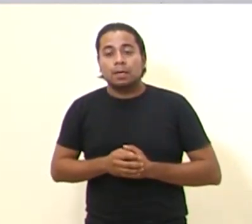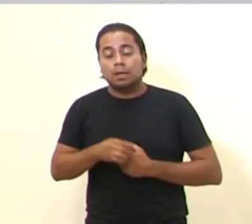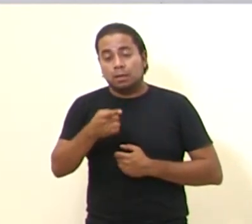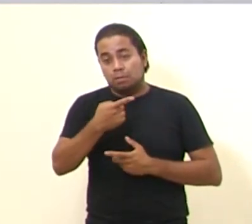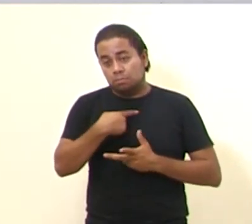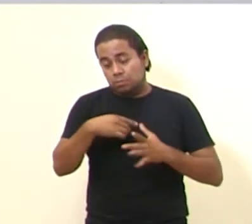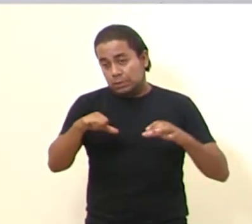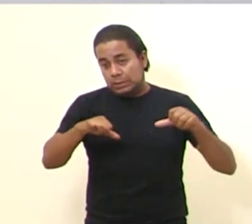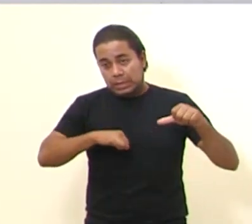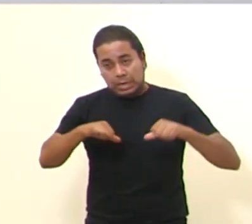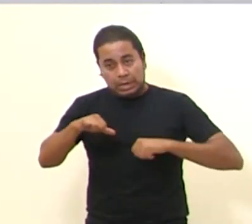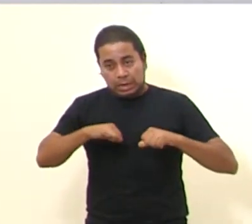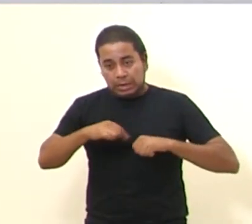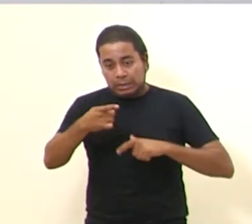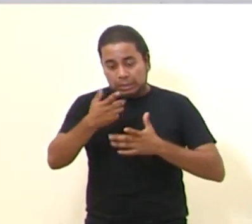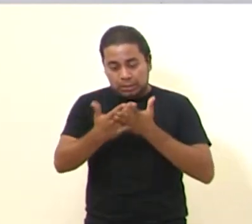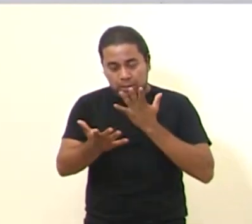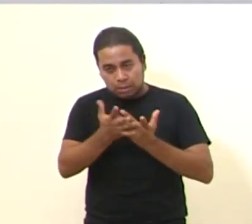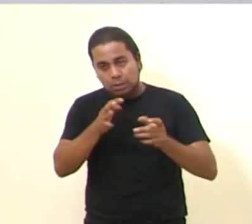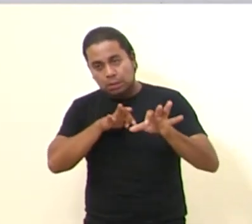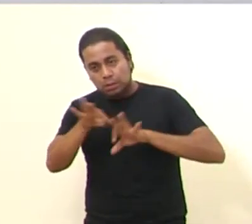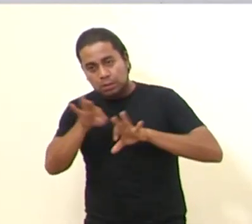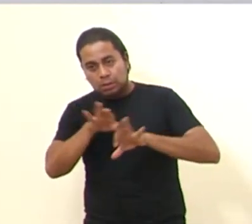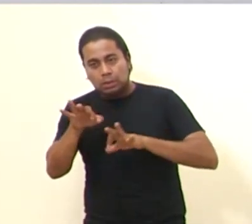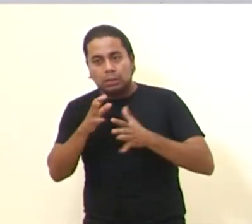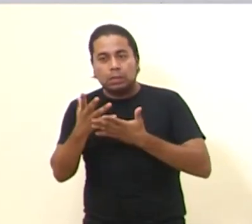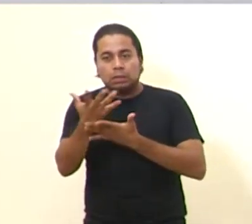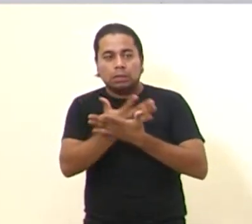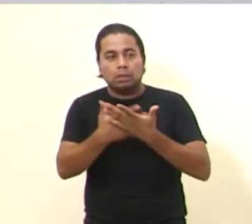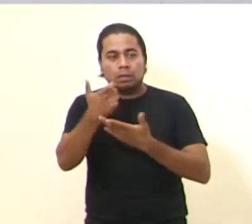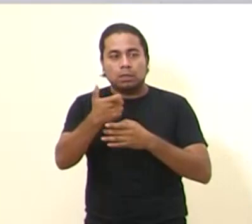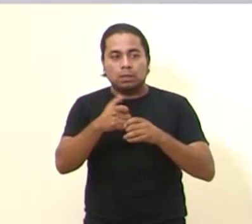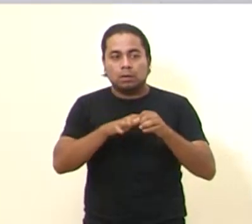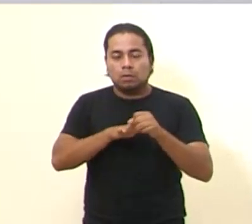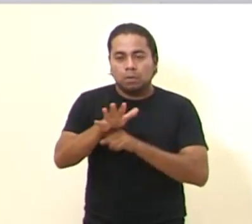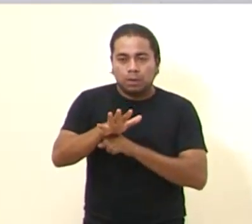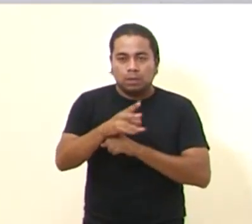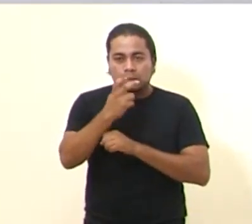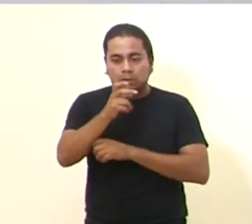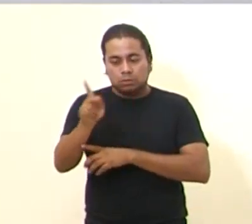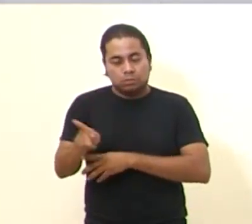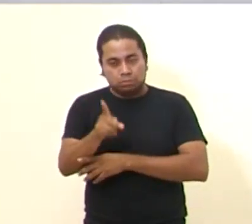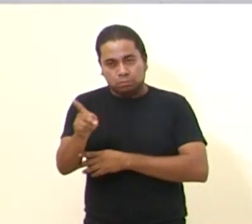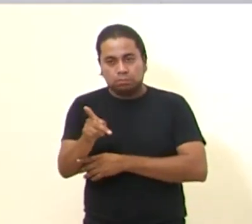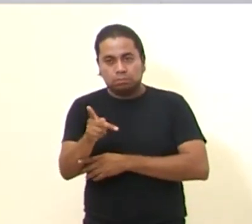las actividades económicas de este pueblo.